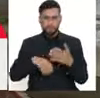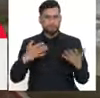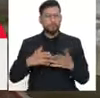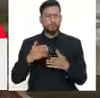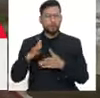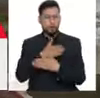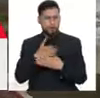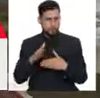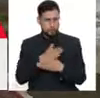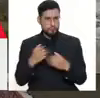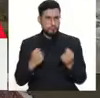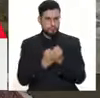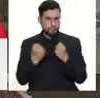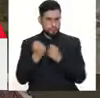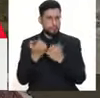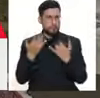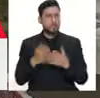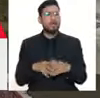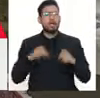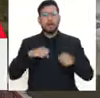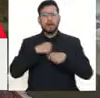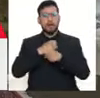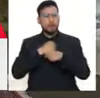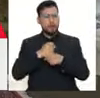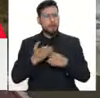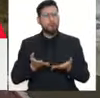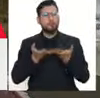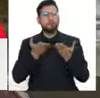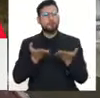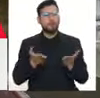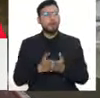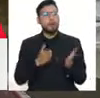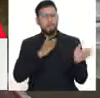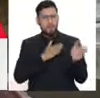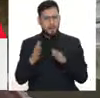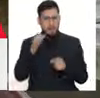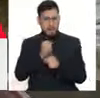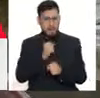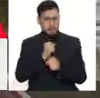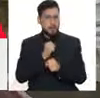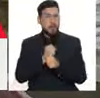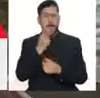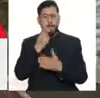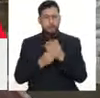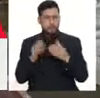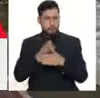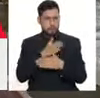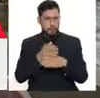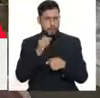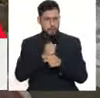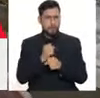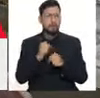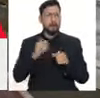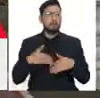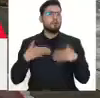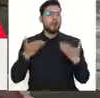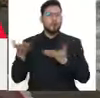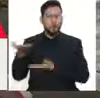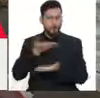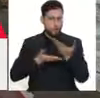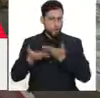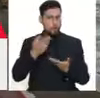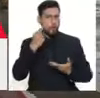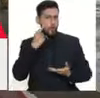de cooperación orientados a la elaboración y la implementación de un plan de trabajo bilateral para promover el intercambio